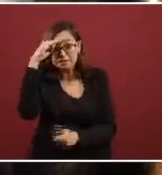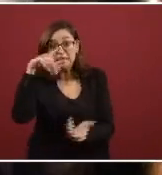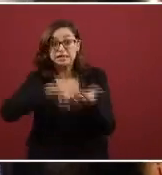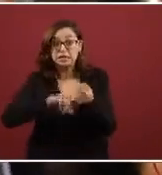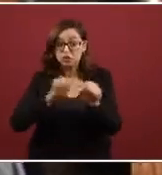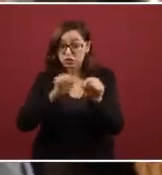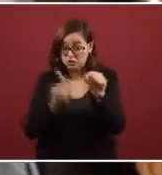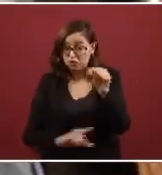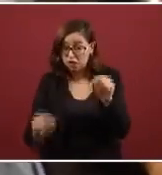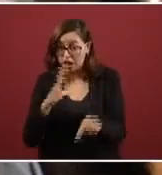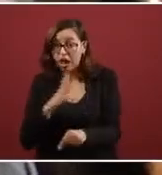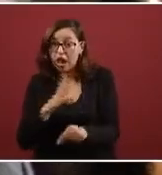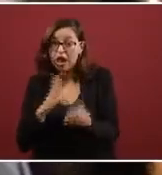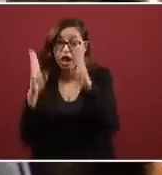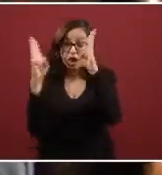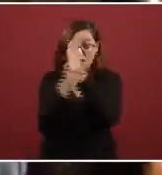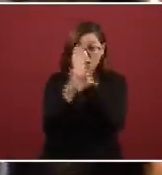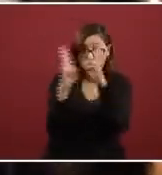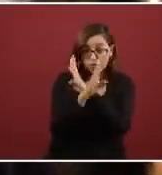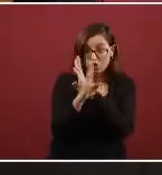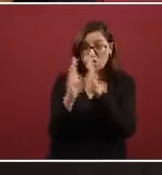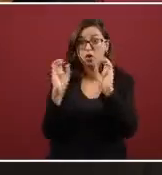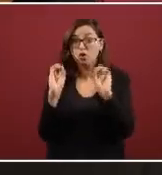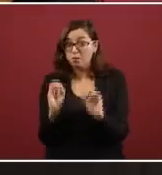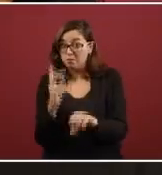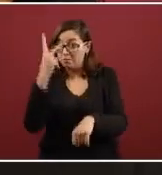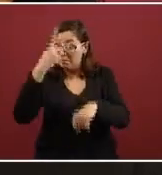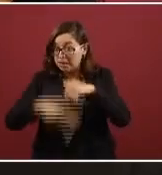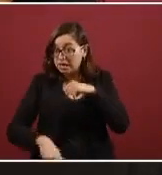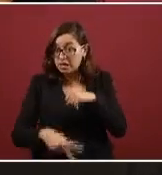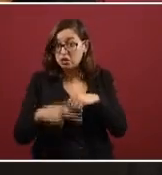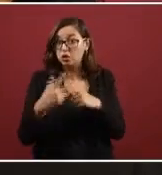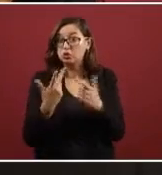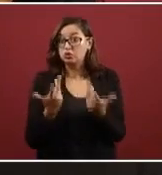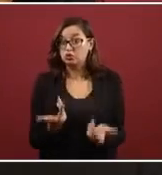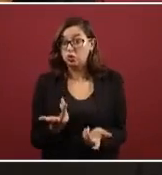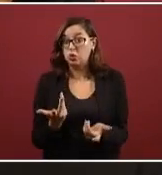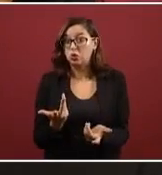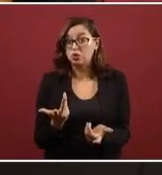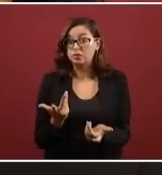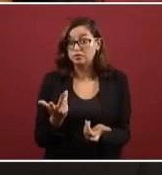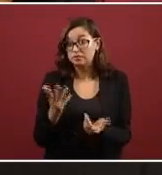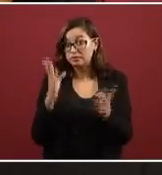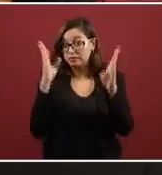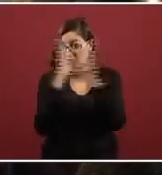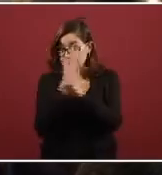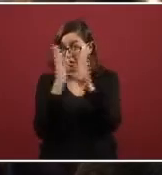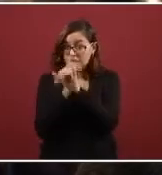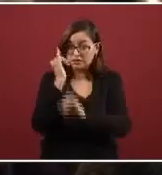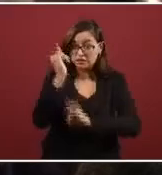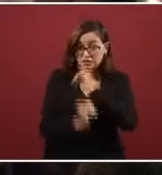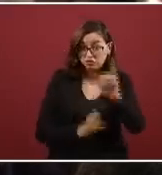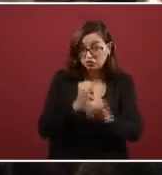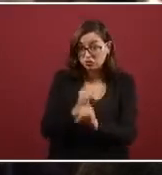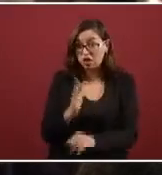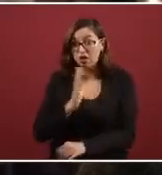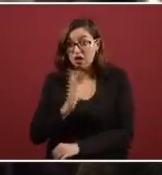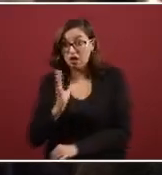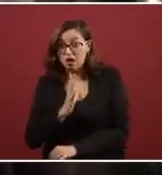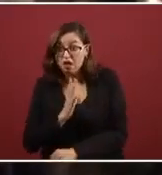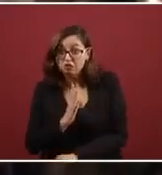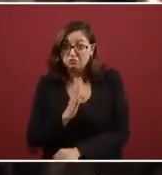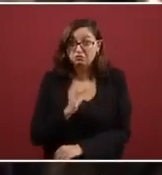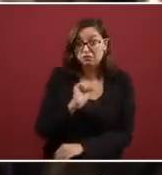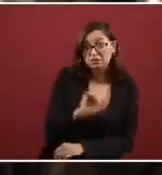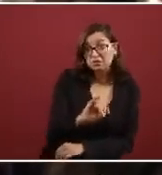más importante aún o peligroso, si se trata de espionaje internacional? Espero su